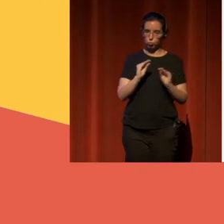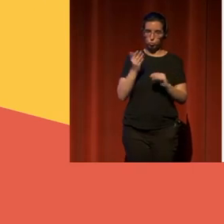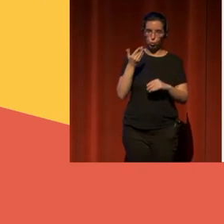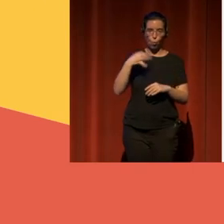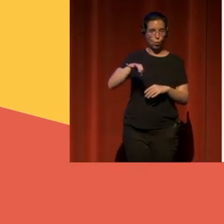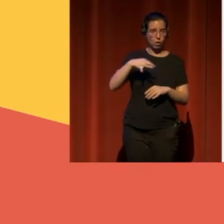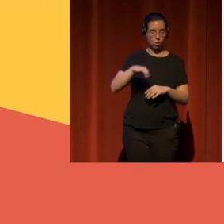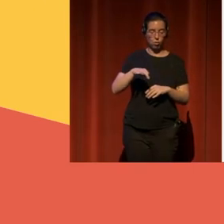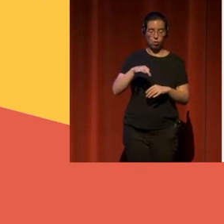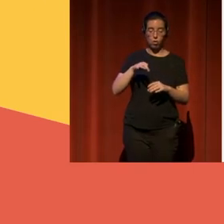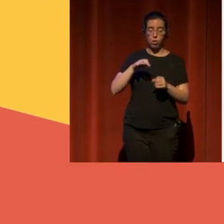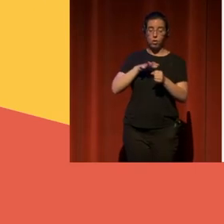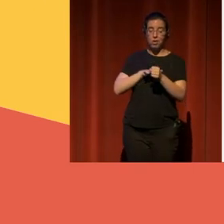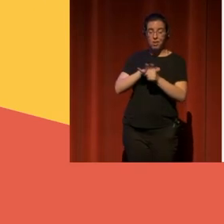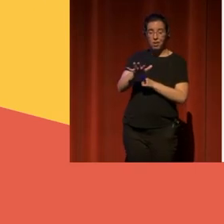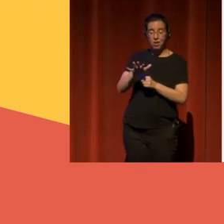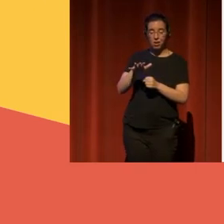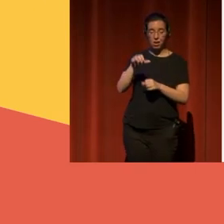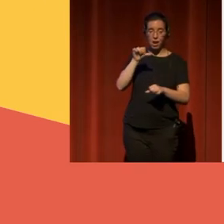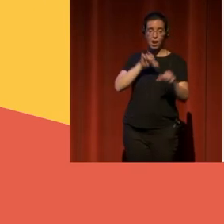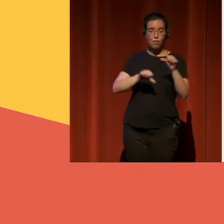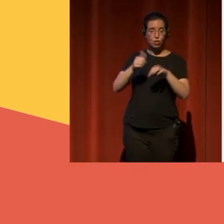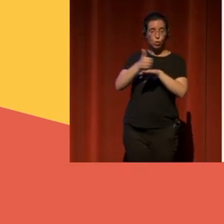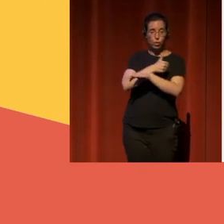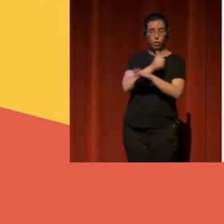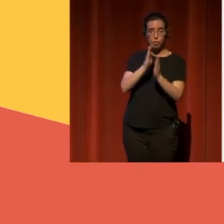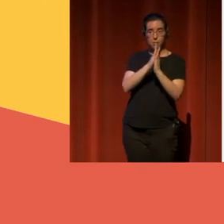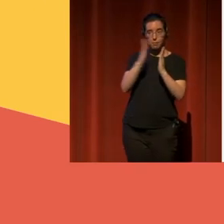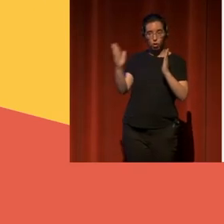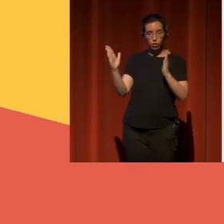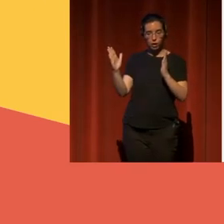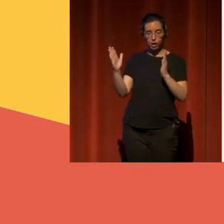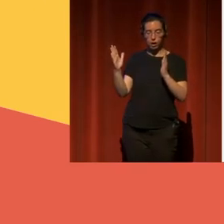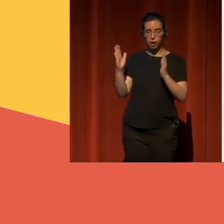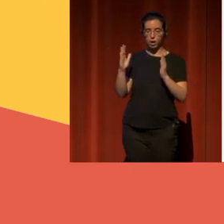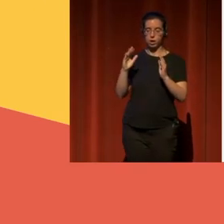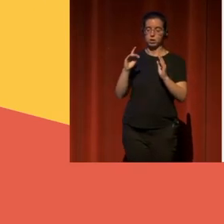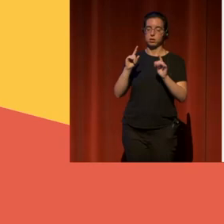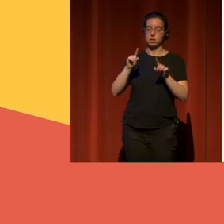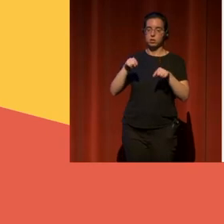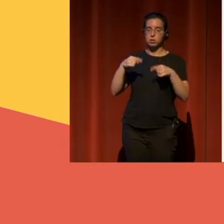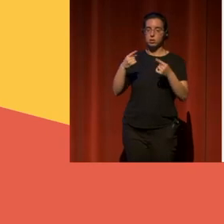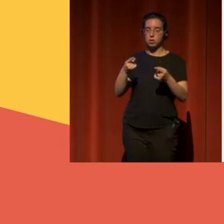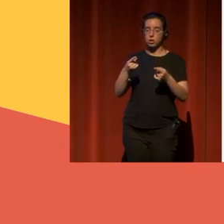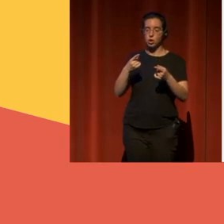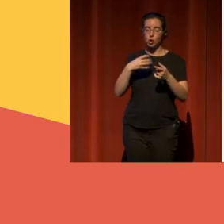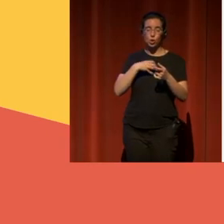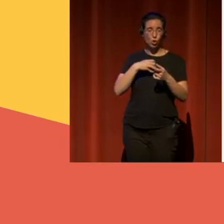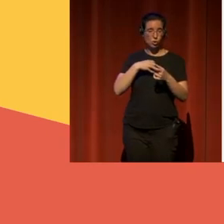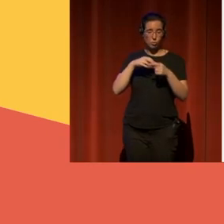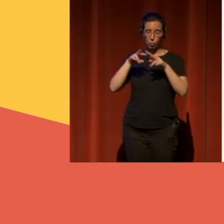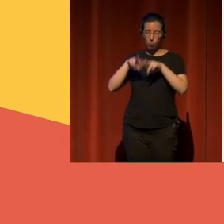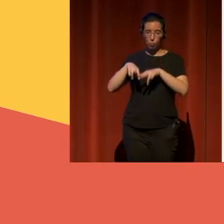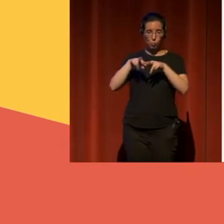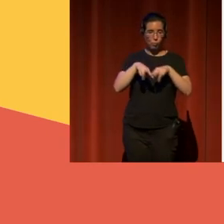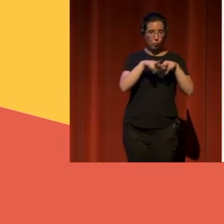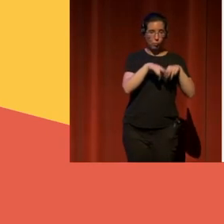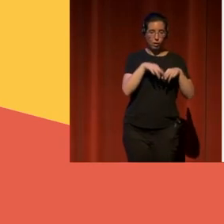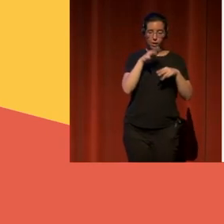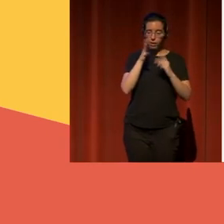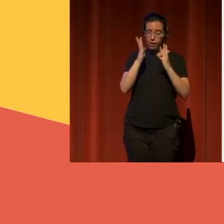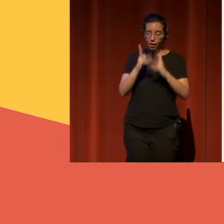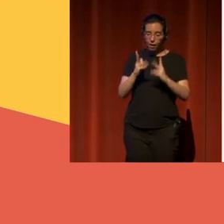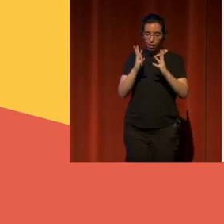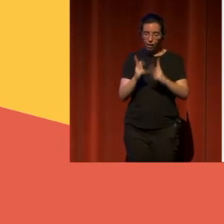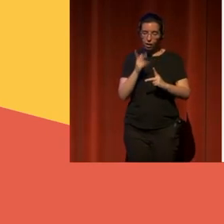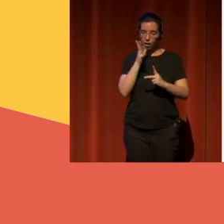En cuanto al impacto de los laboratorios ciudadanos en bibliotecas públicas, resulta inviable realizar un análisis cuantitativo y cualitativo